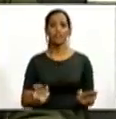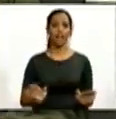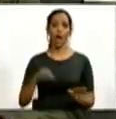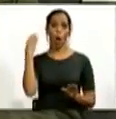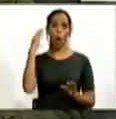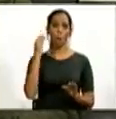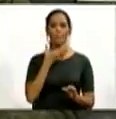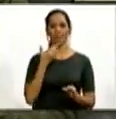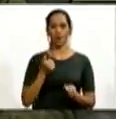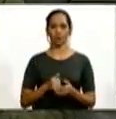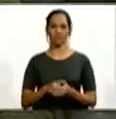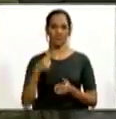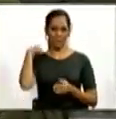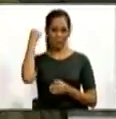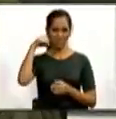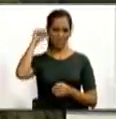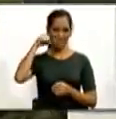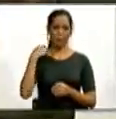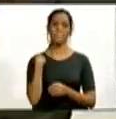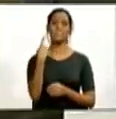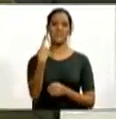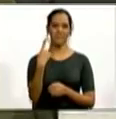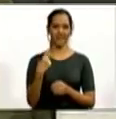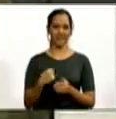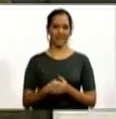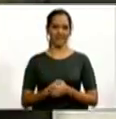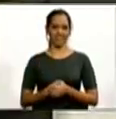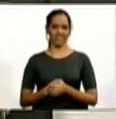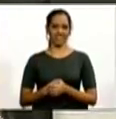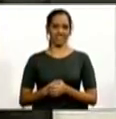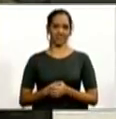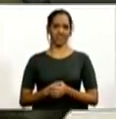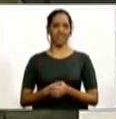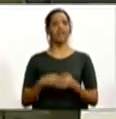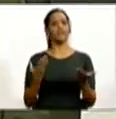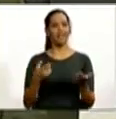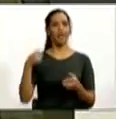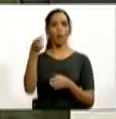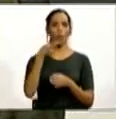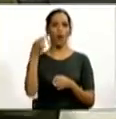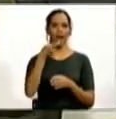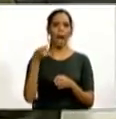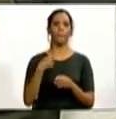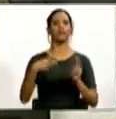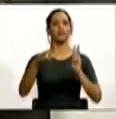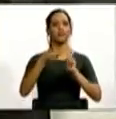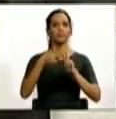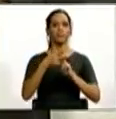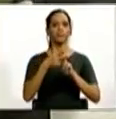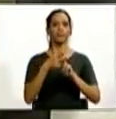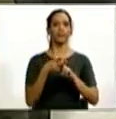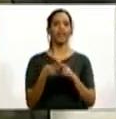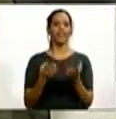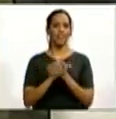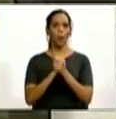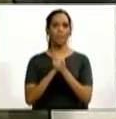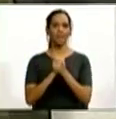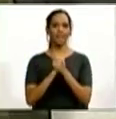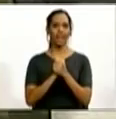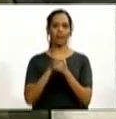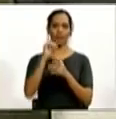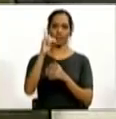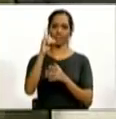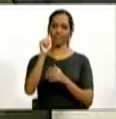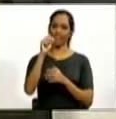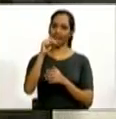Colombia. Vamos al primer video, porque vamos a ponerlo en materia, mientras buscamos una etiqueta, porque bueno, está el compañero Dante Rivas de